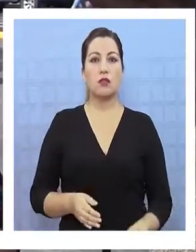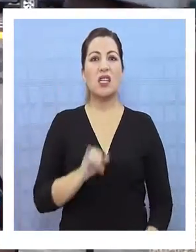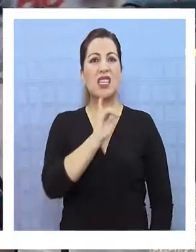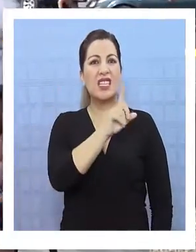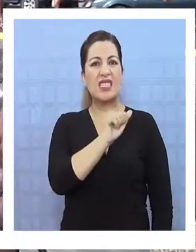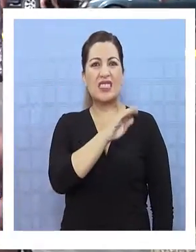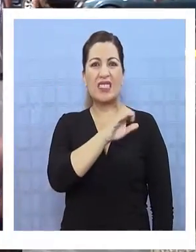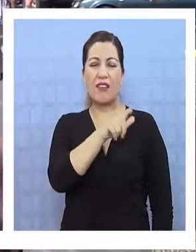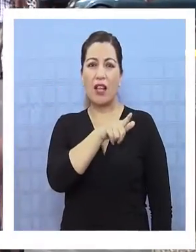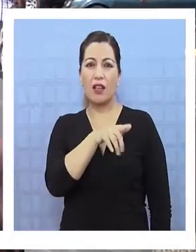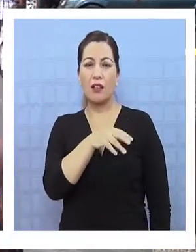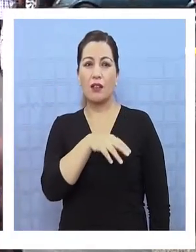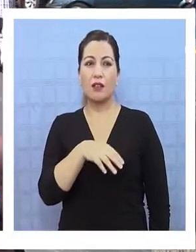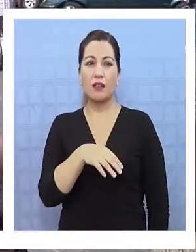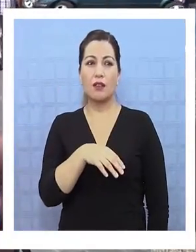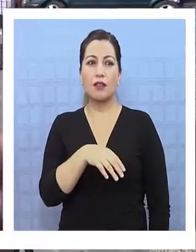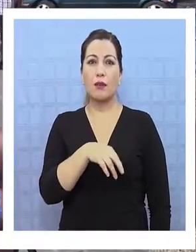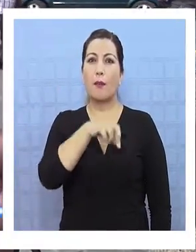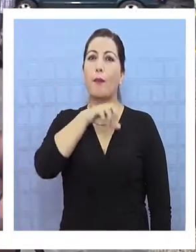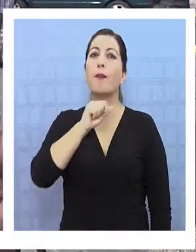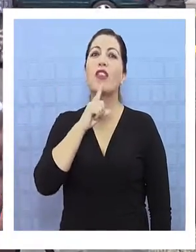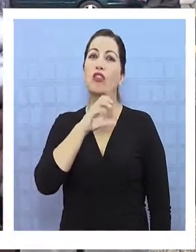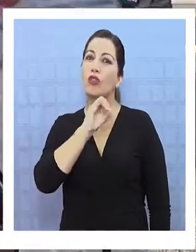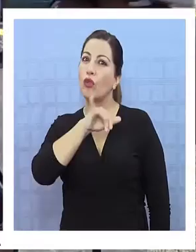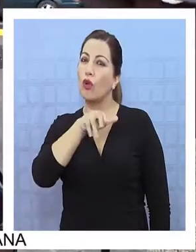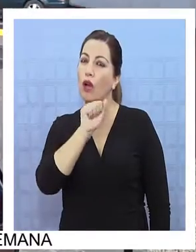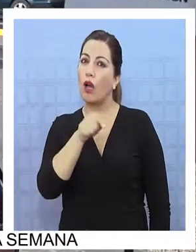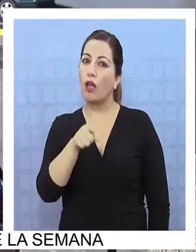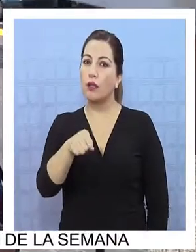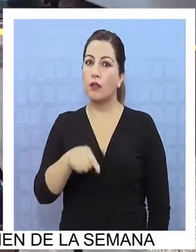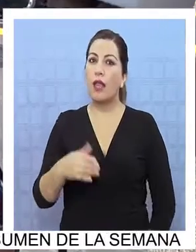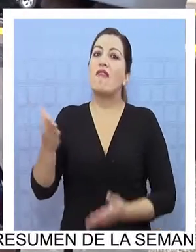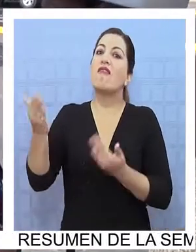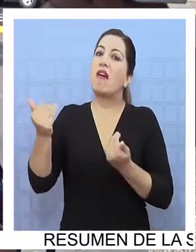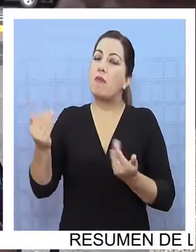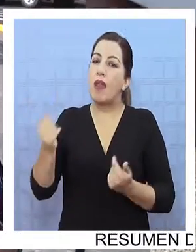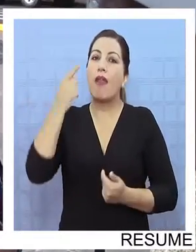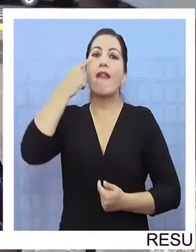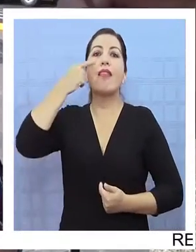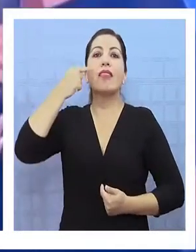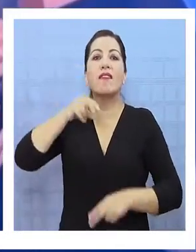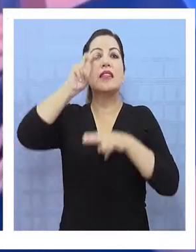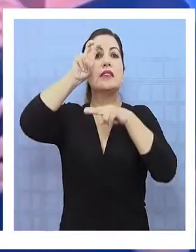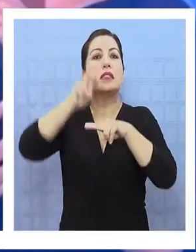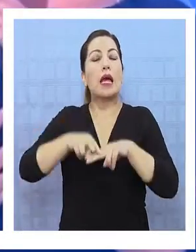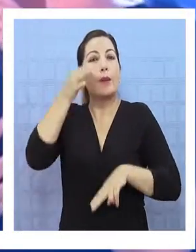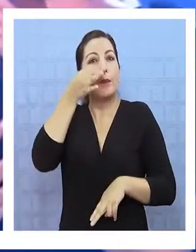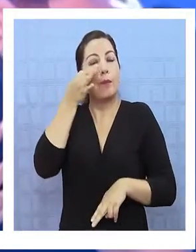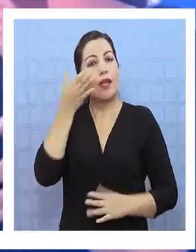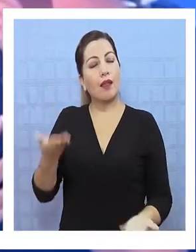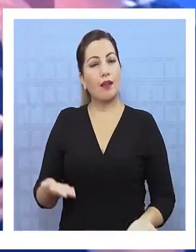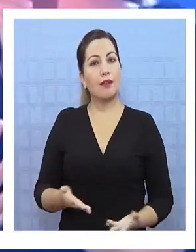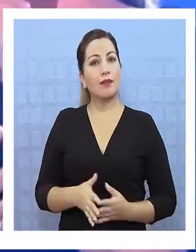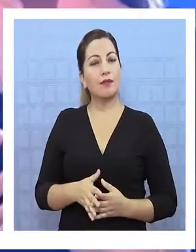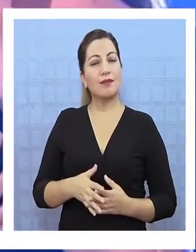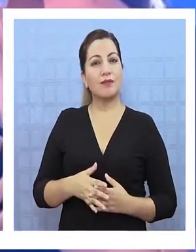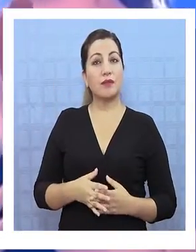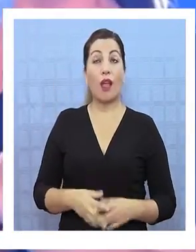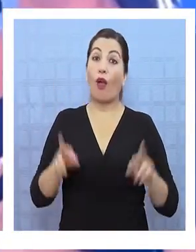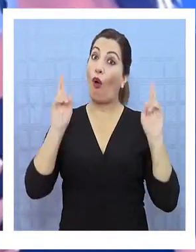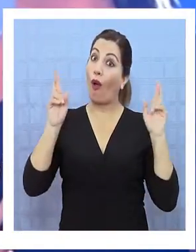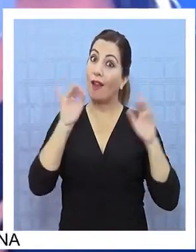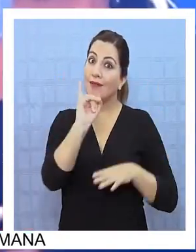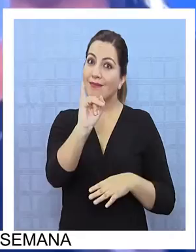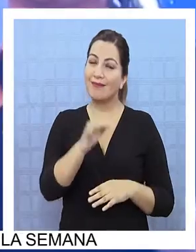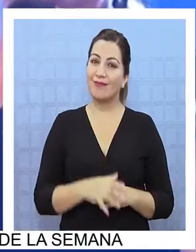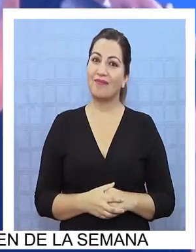¿Alguno le gusta? Isabel Pantoja. ¿La va a esperar ese día? ¿Se va a sentar a ver el show? Espero que sí. Bueno,